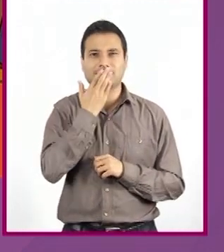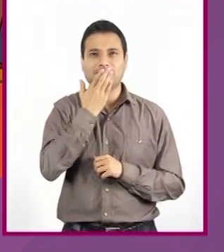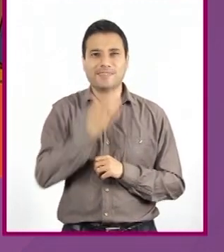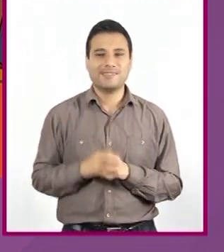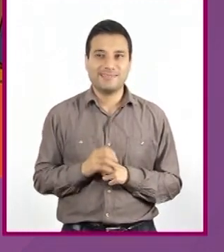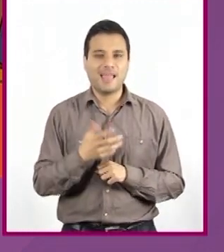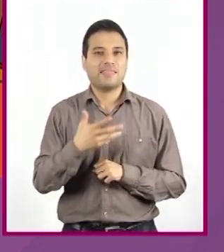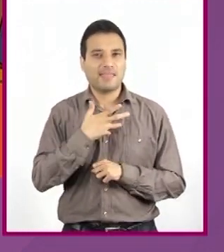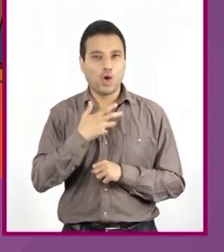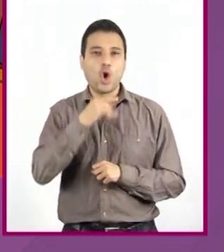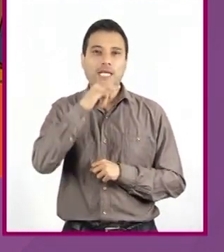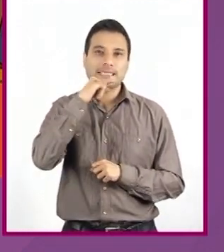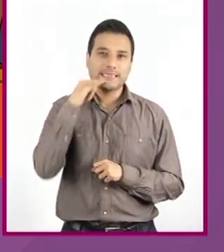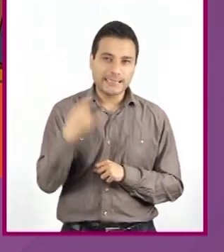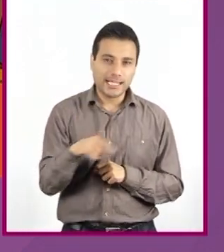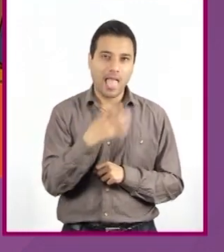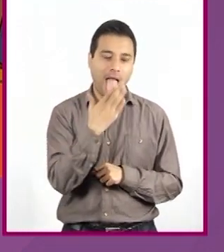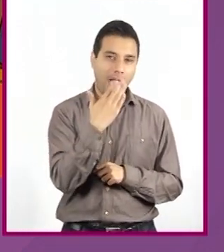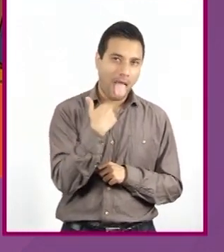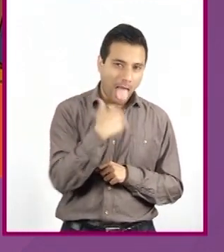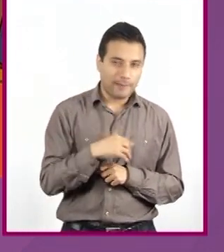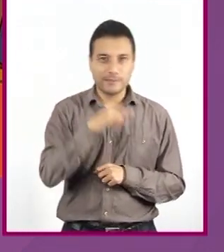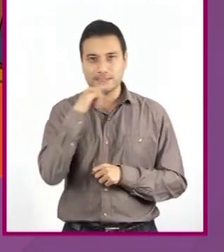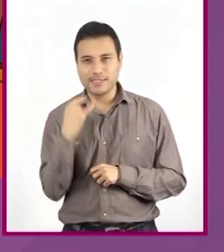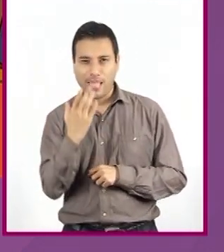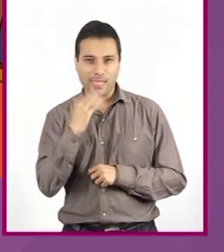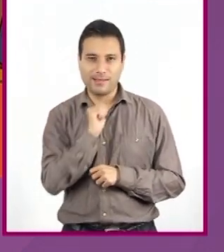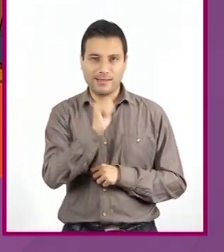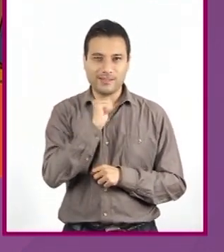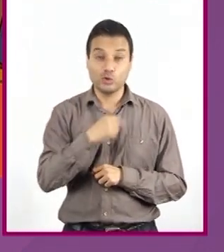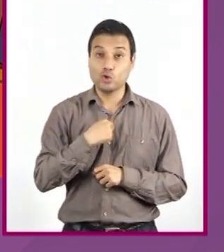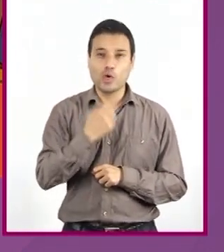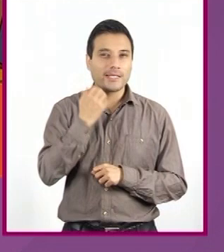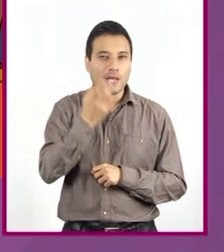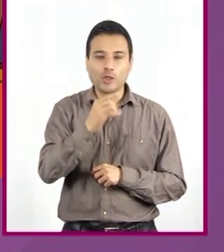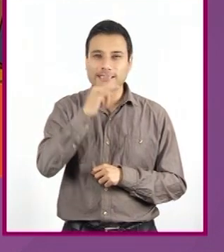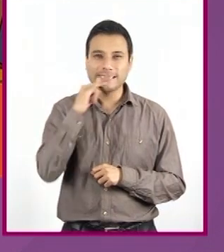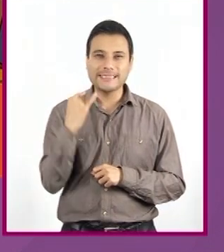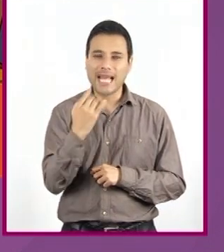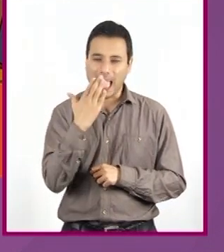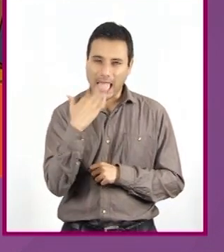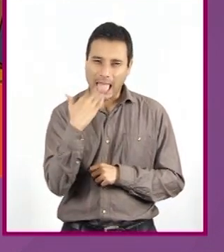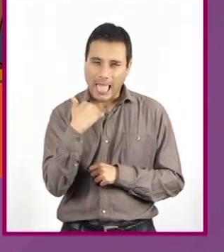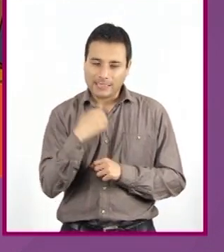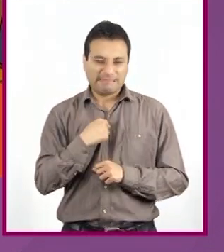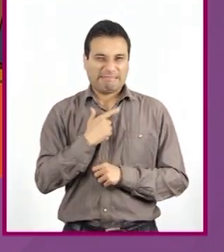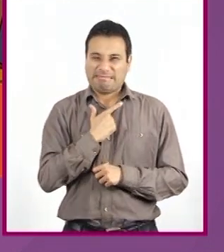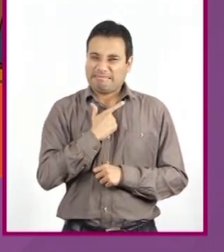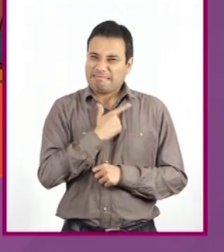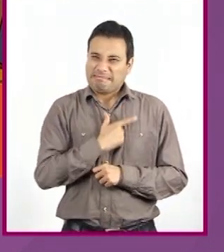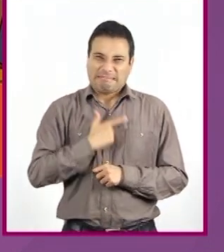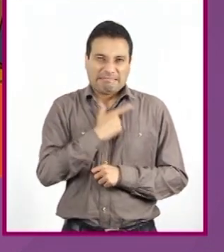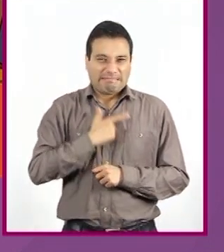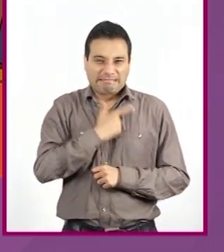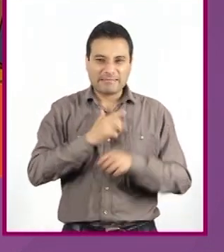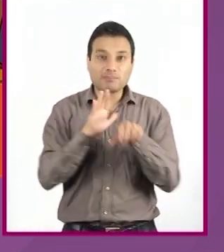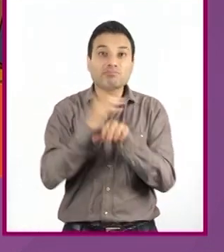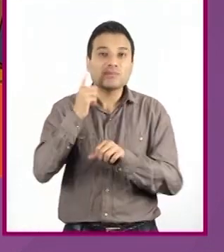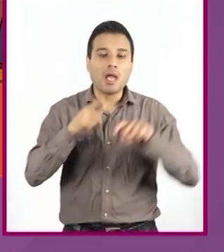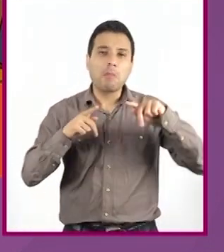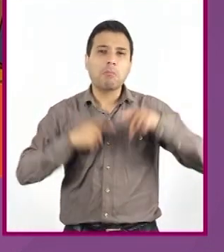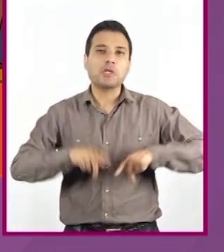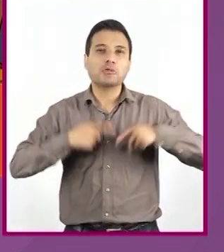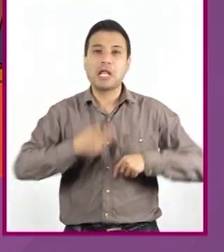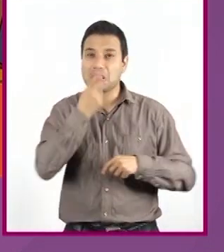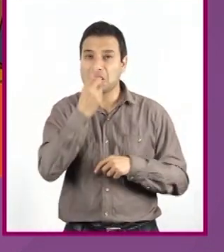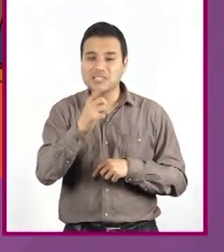que pica, del que no pica y del que pica muchísimo. Yo quiero del que pica muchísimo porque hay gente que pide del que